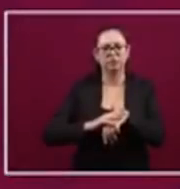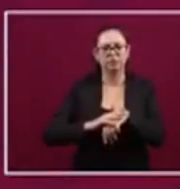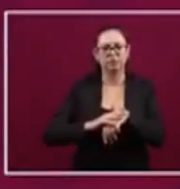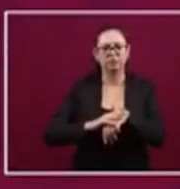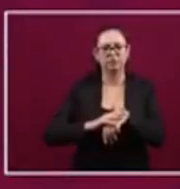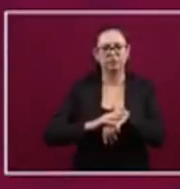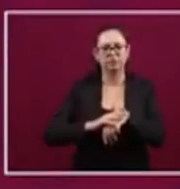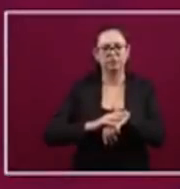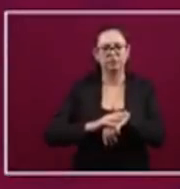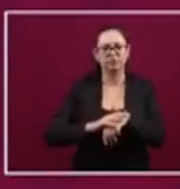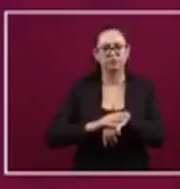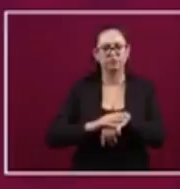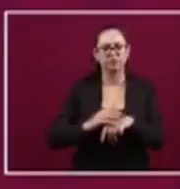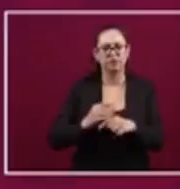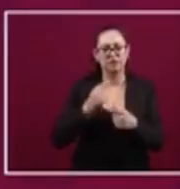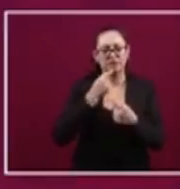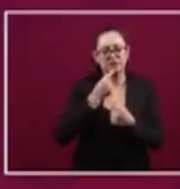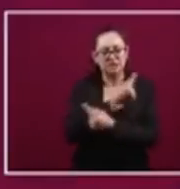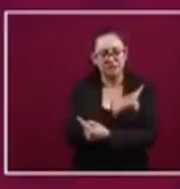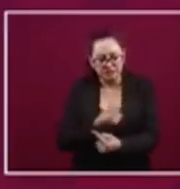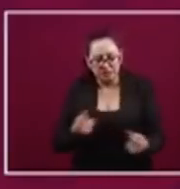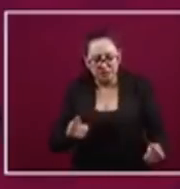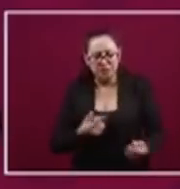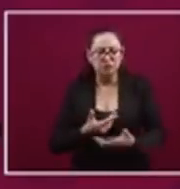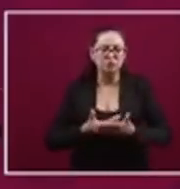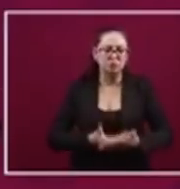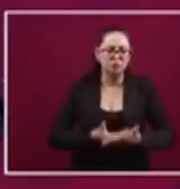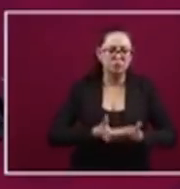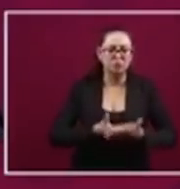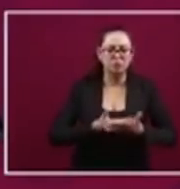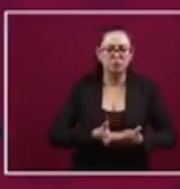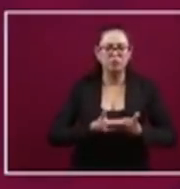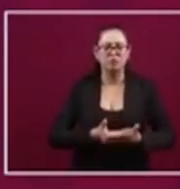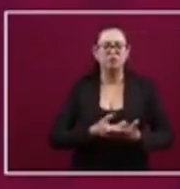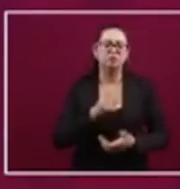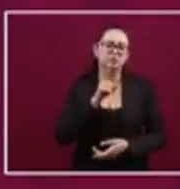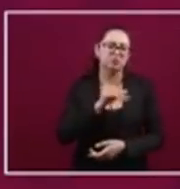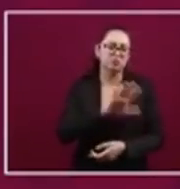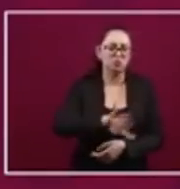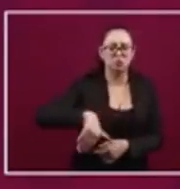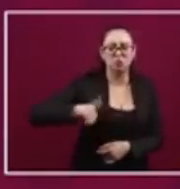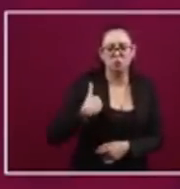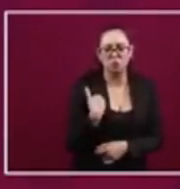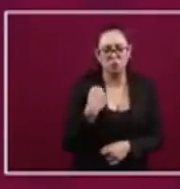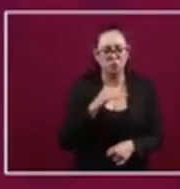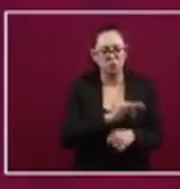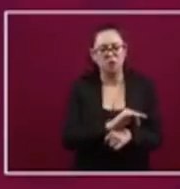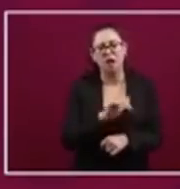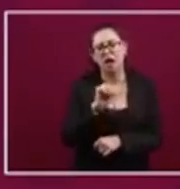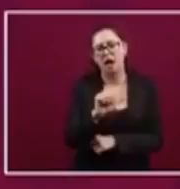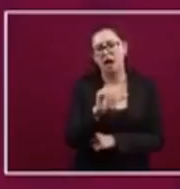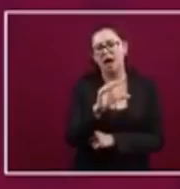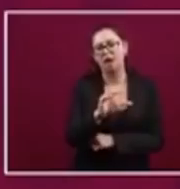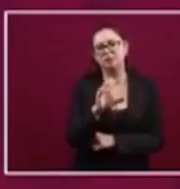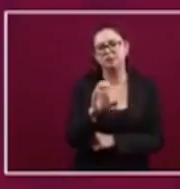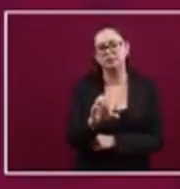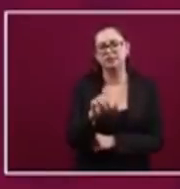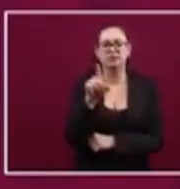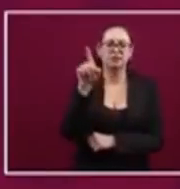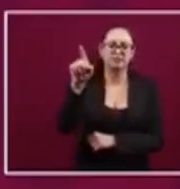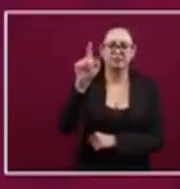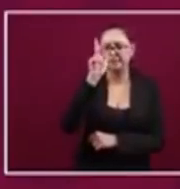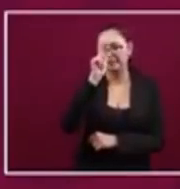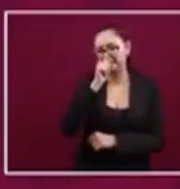la vida de niños bebés de la guardería abc en hermosillo